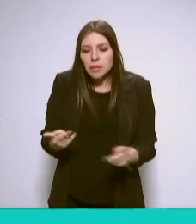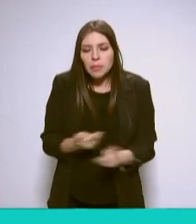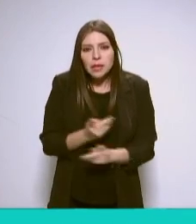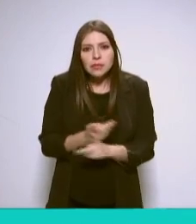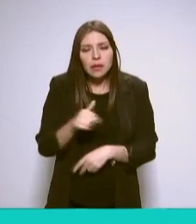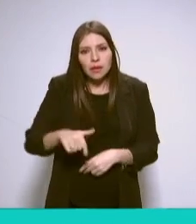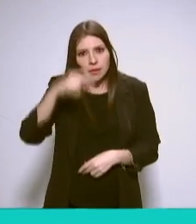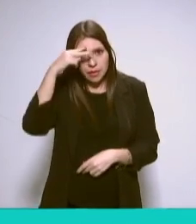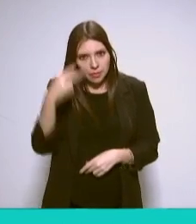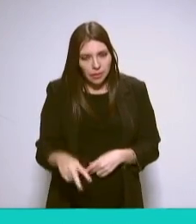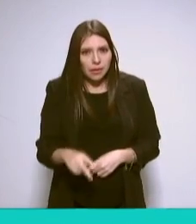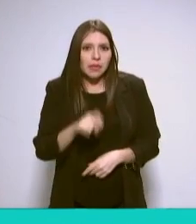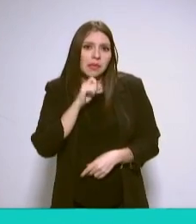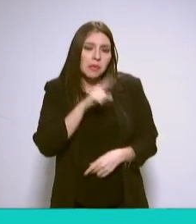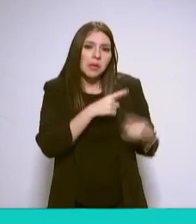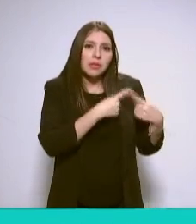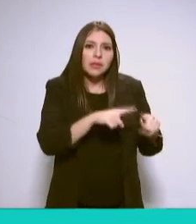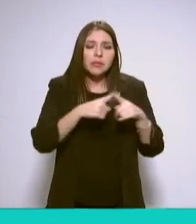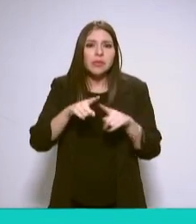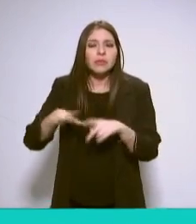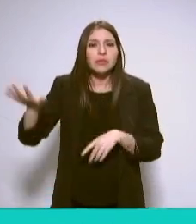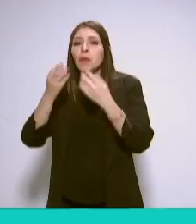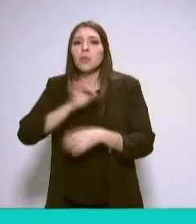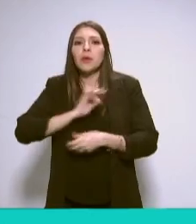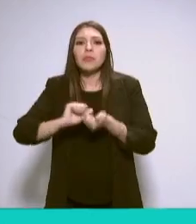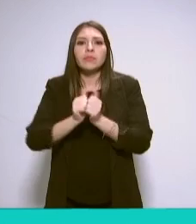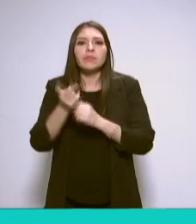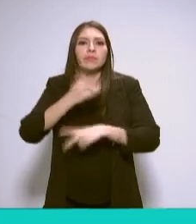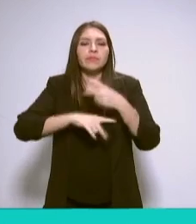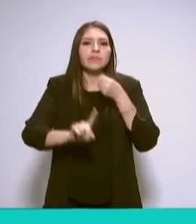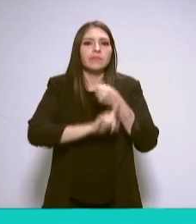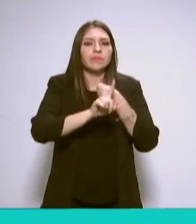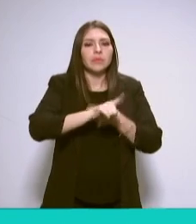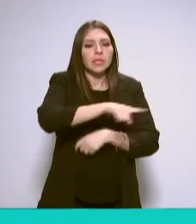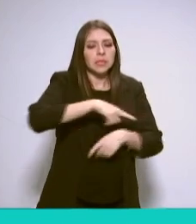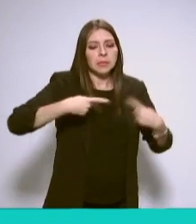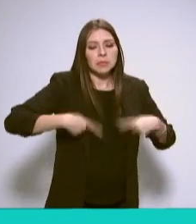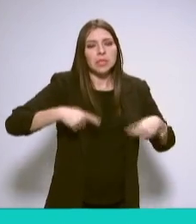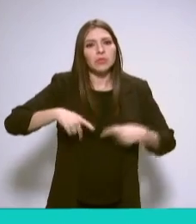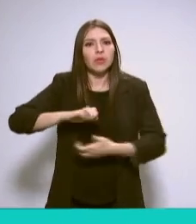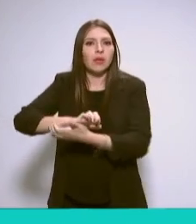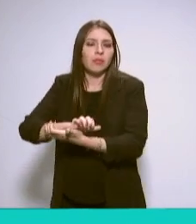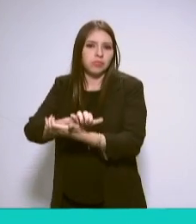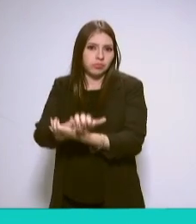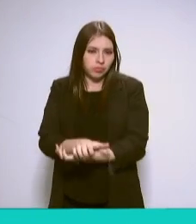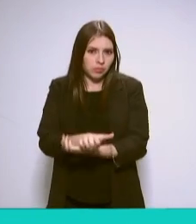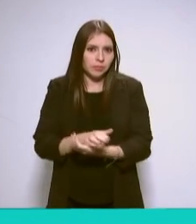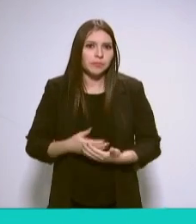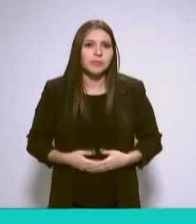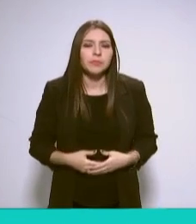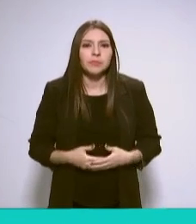del trabajo que vienen desarrollando las autoridades sanitarias. Desde nuestro ámbito de competencia, como organismo garante de